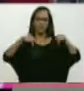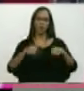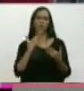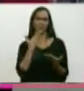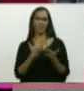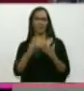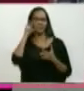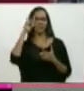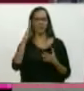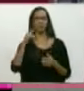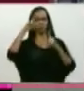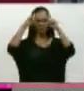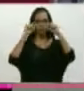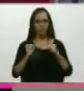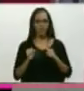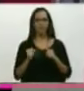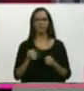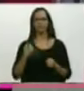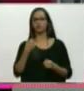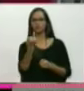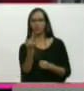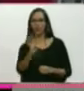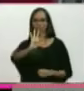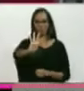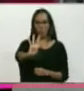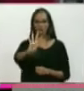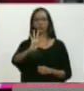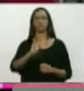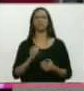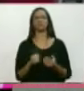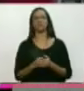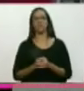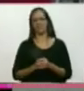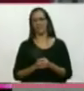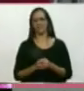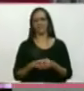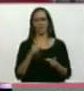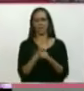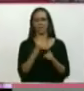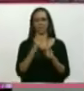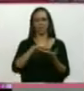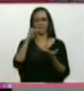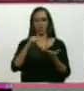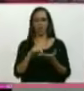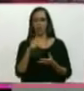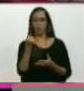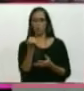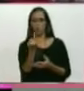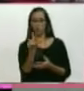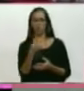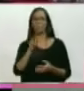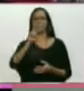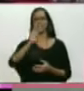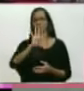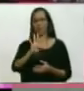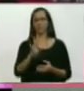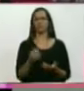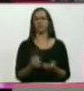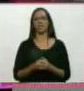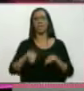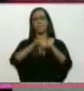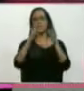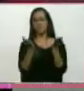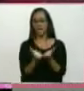boxeadora profesional. Estoy de número 4 en el ranking nacional, de número 24 en el ranking mundial.